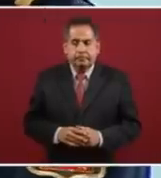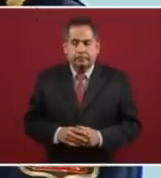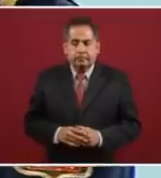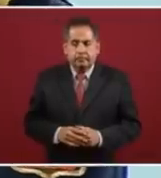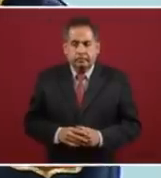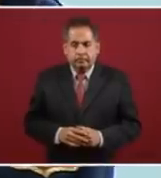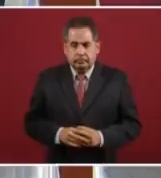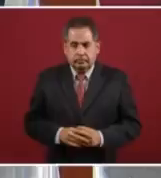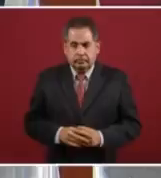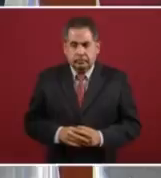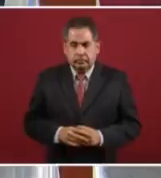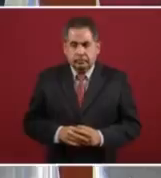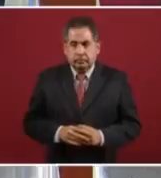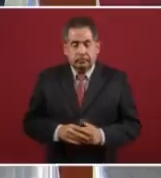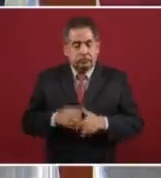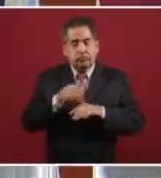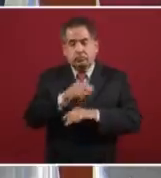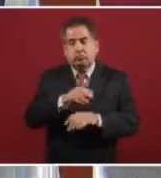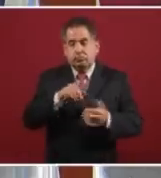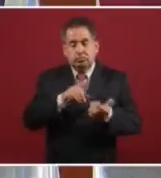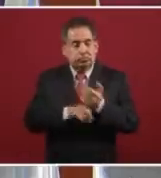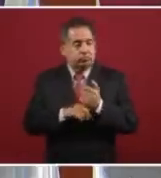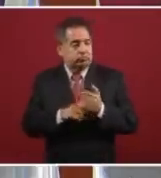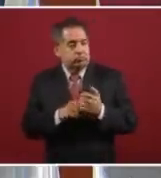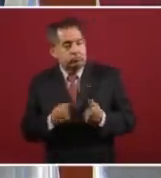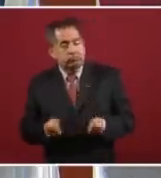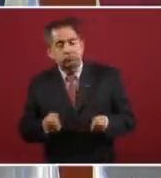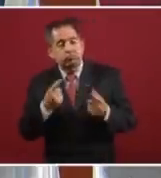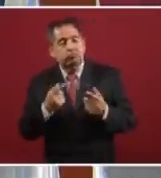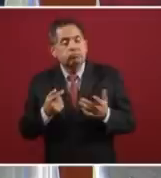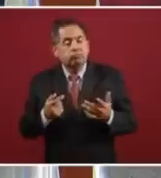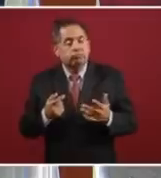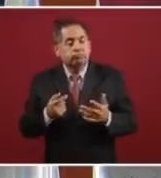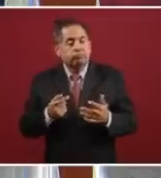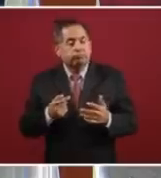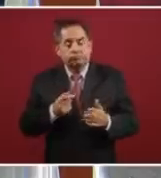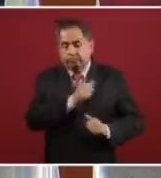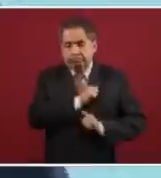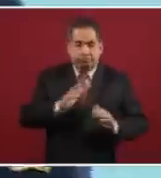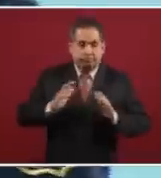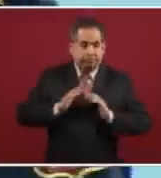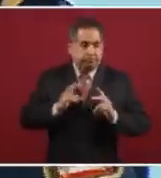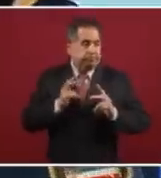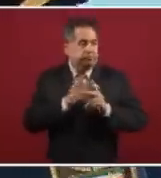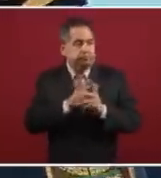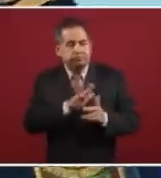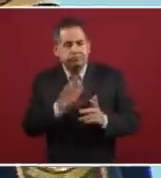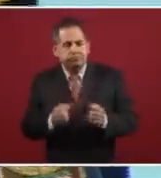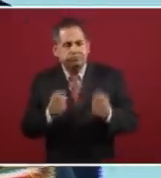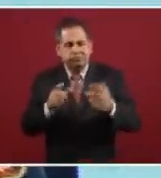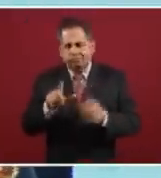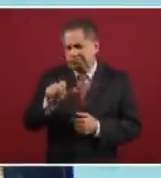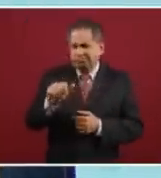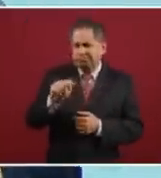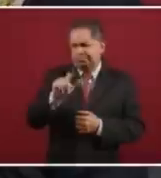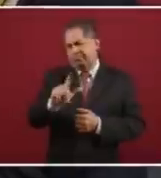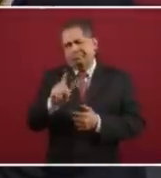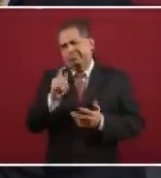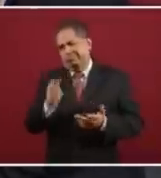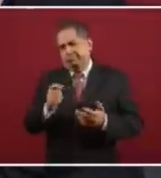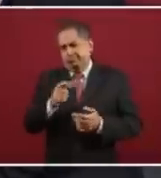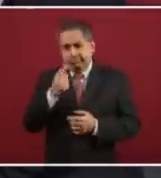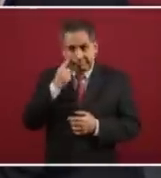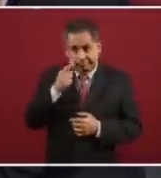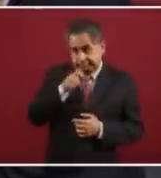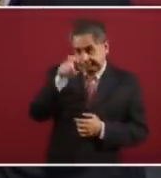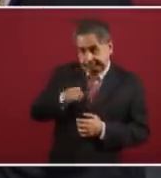En el índice de letalidad de las fuerzas federales, este índice de letalidad, ustedes pueden ver aquí algunas